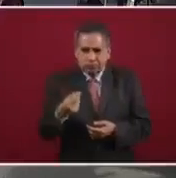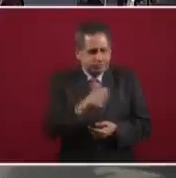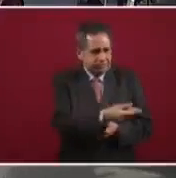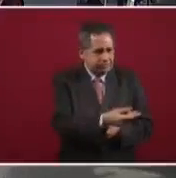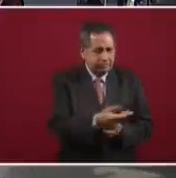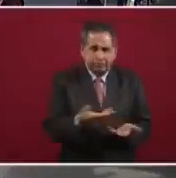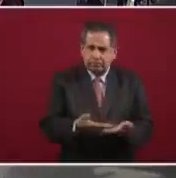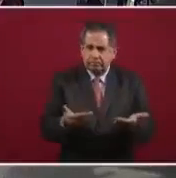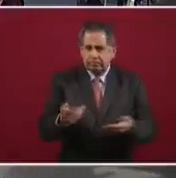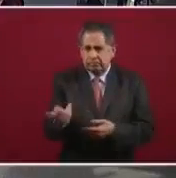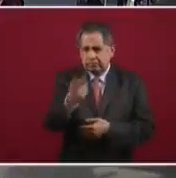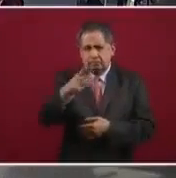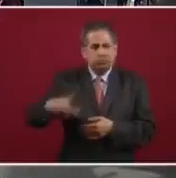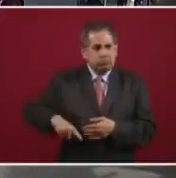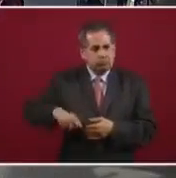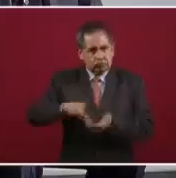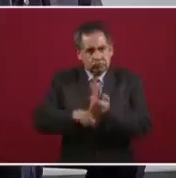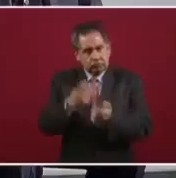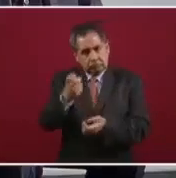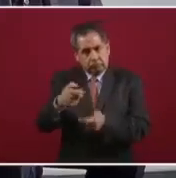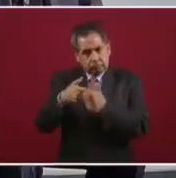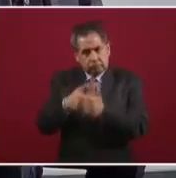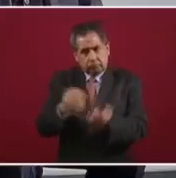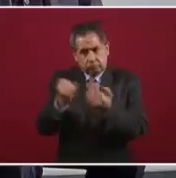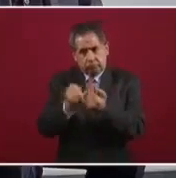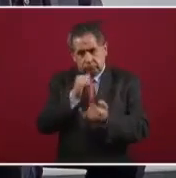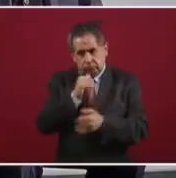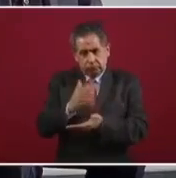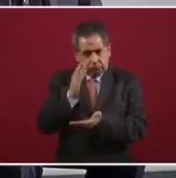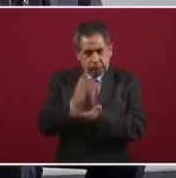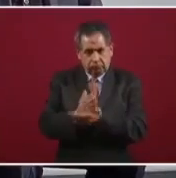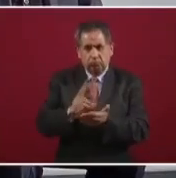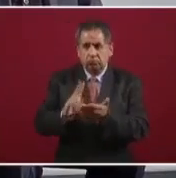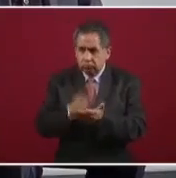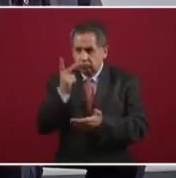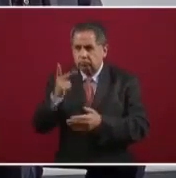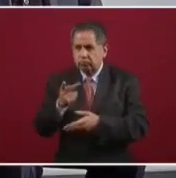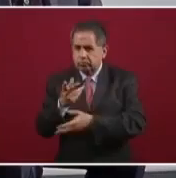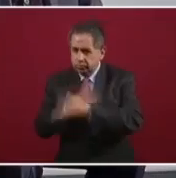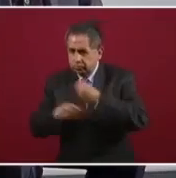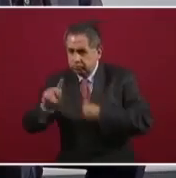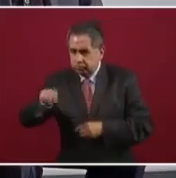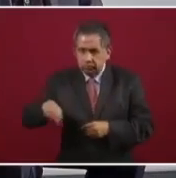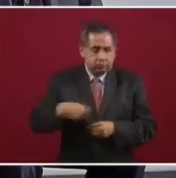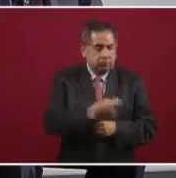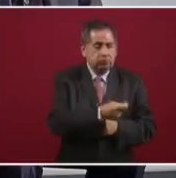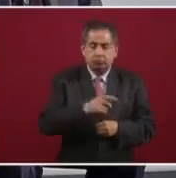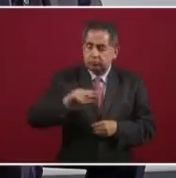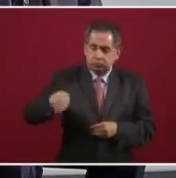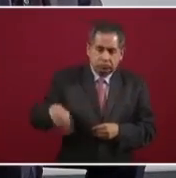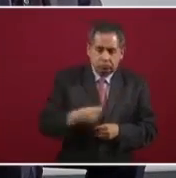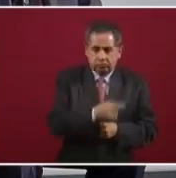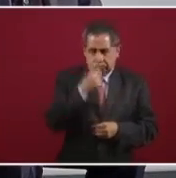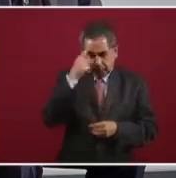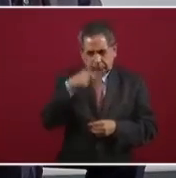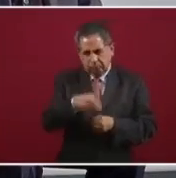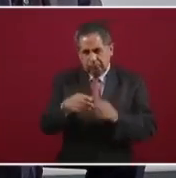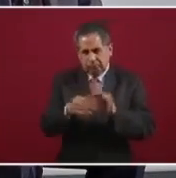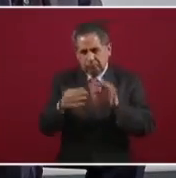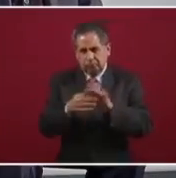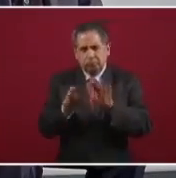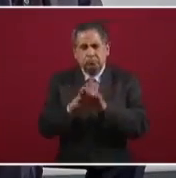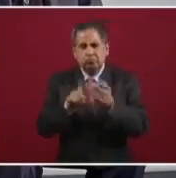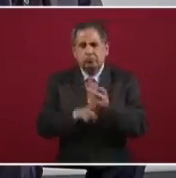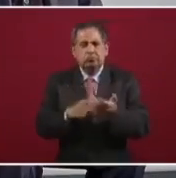este gobierno para que eso no ocurra y no se le siga regresando a los contrabandistas toda la garantía por estas operaciones de